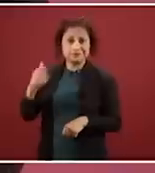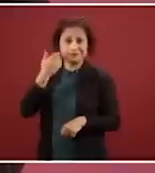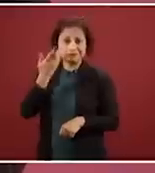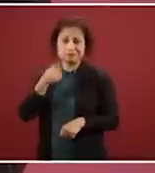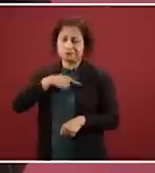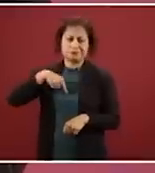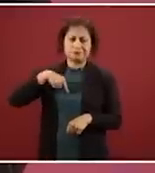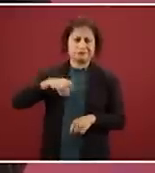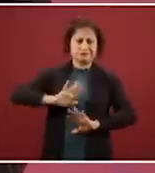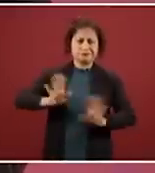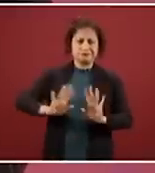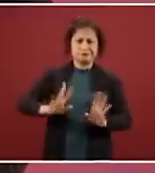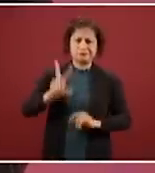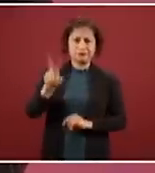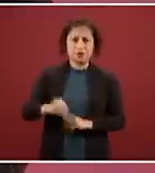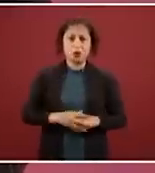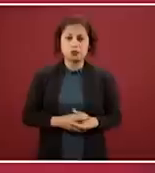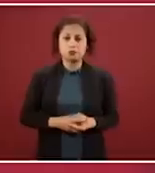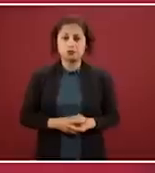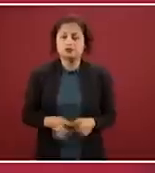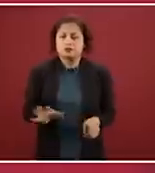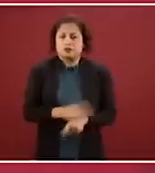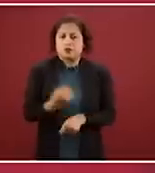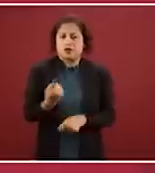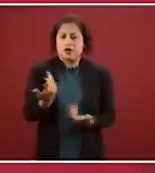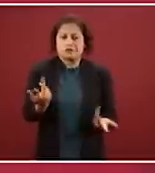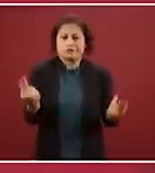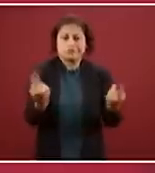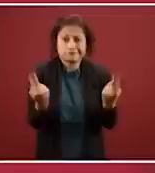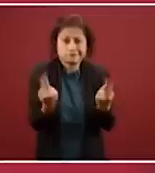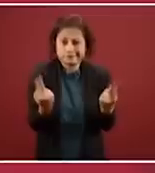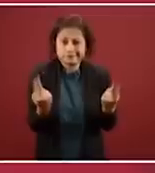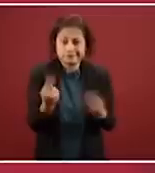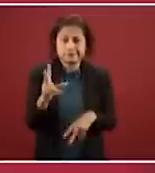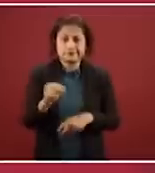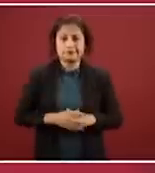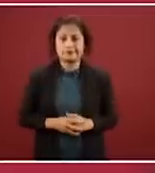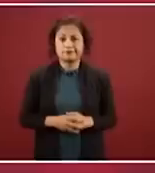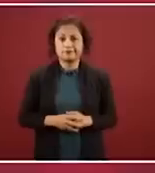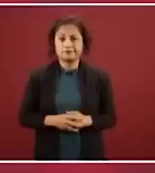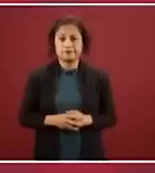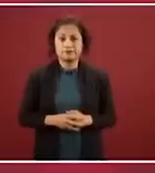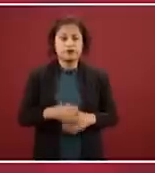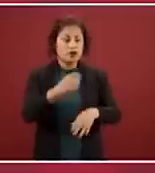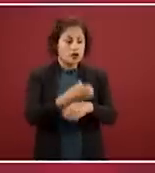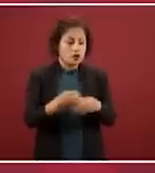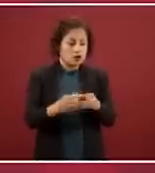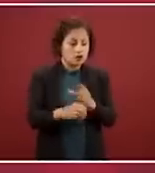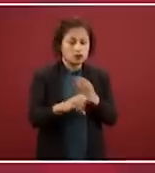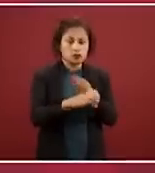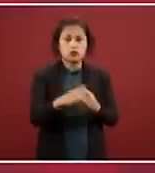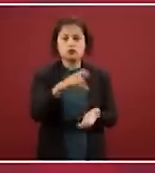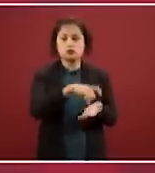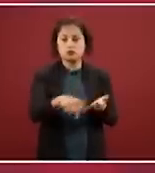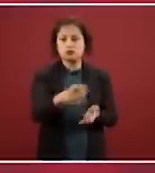impuestos. No tiene por qué haber aumentos en los precios. No